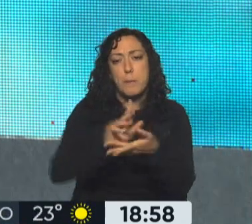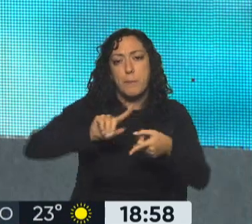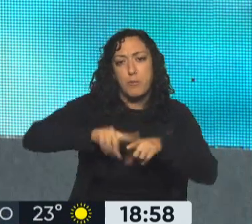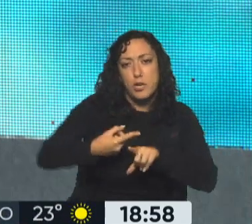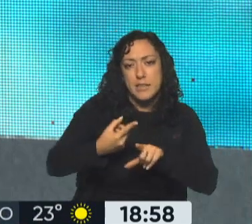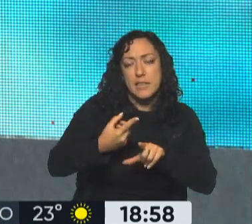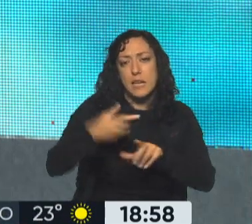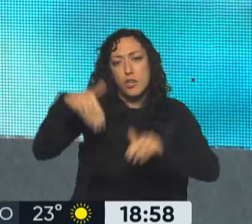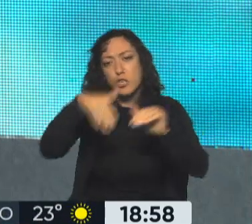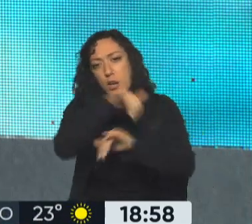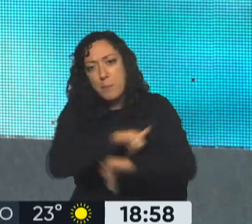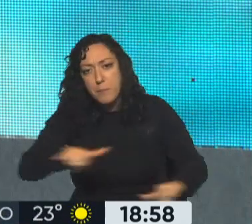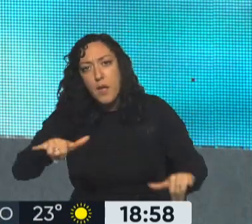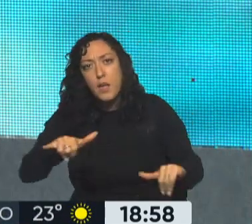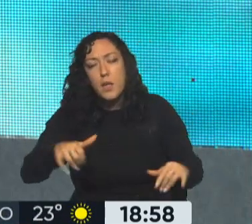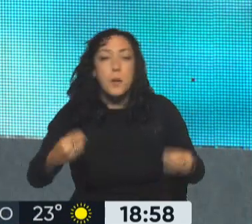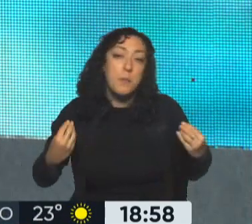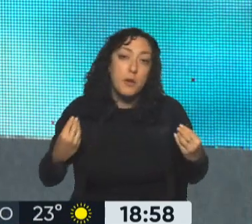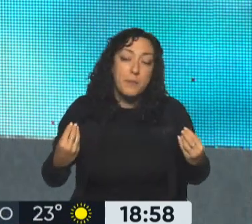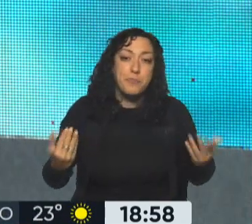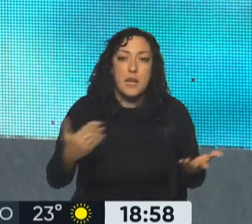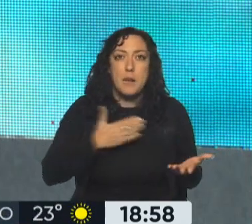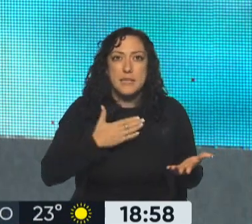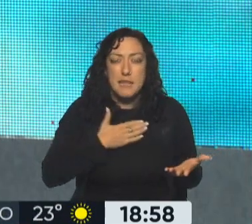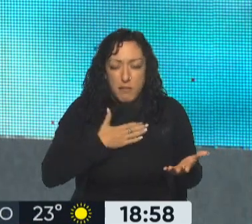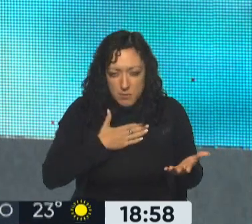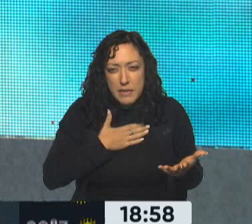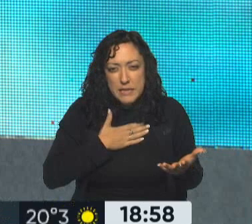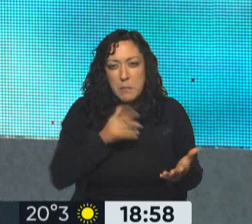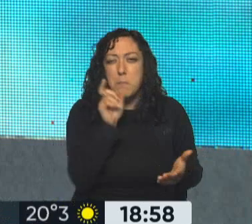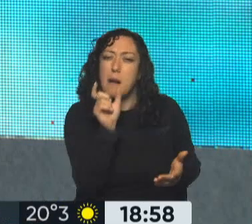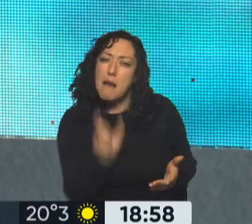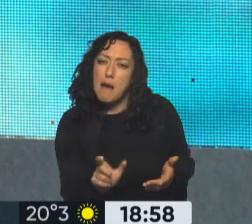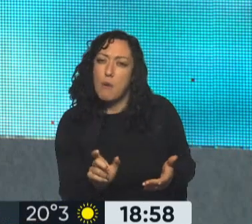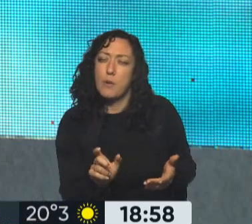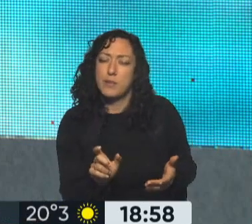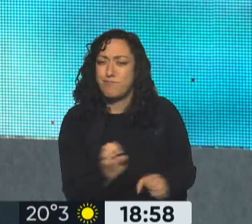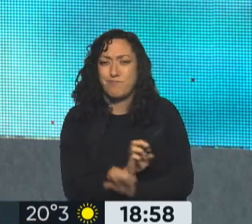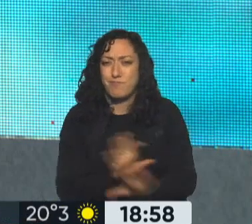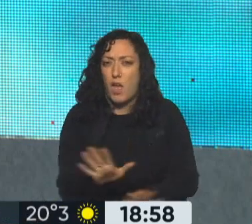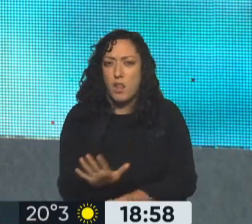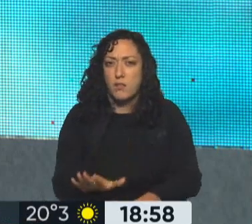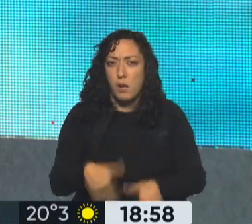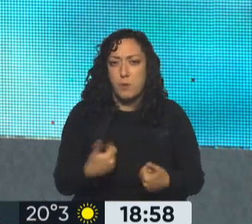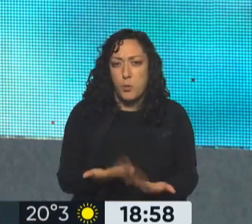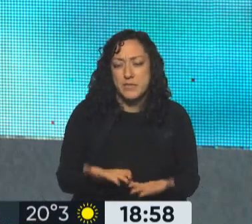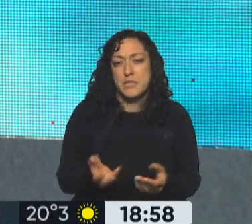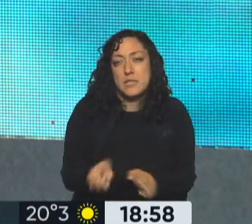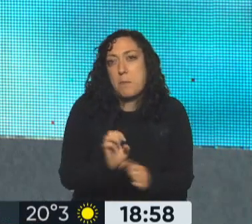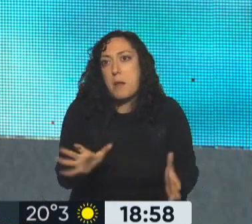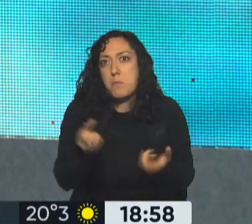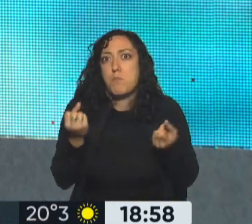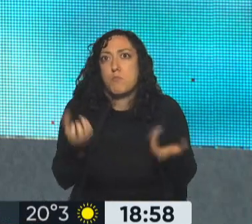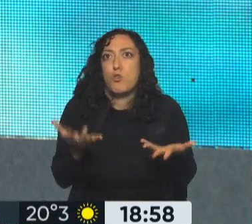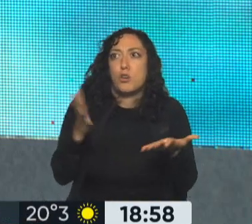política, con la campaña electoral, en donde lamentablemente se suelen utilizar términos que no corresponden, más allá de que no están bien porque están